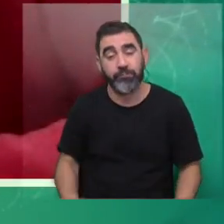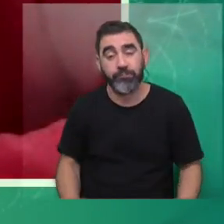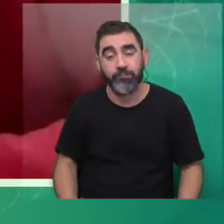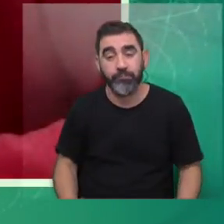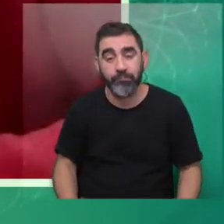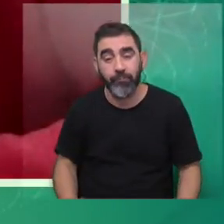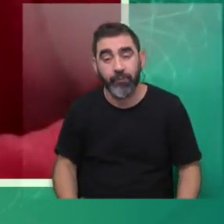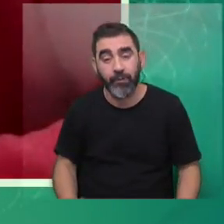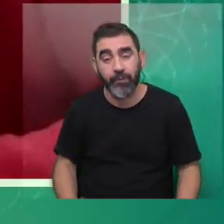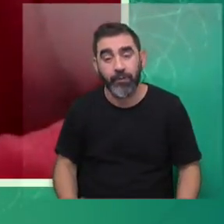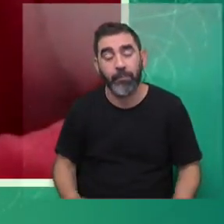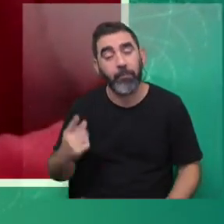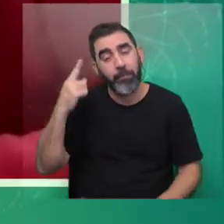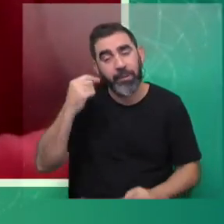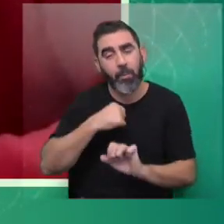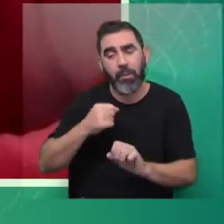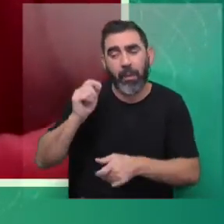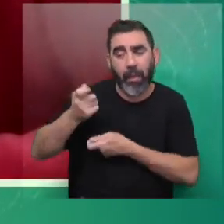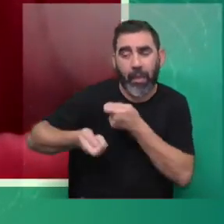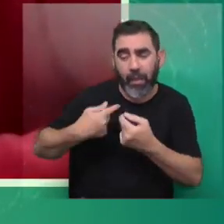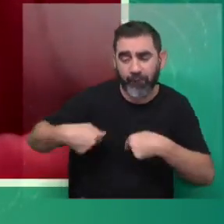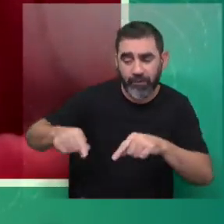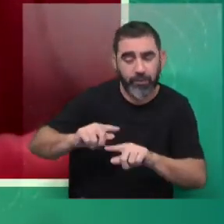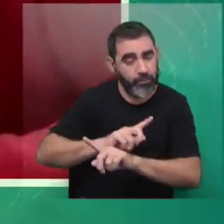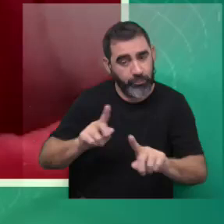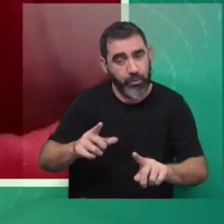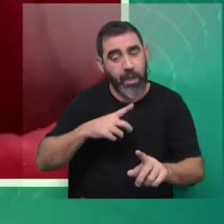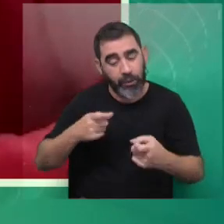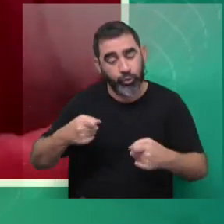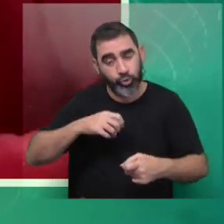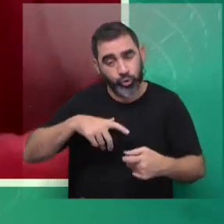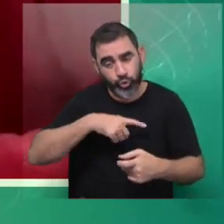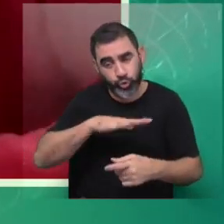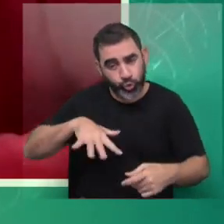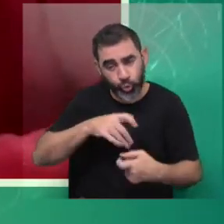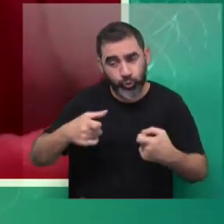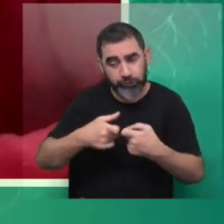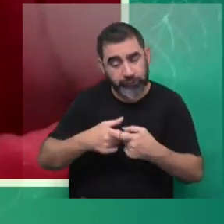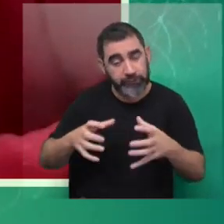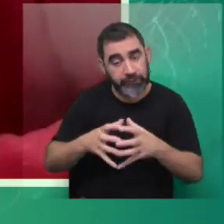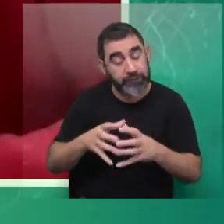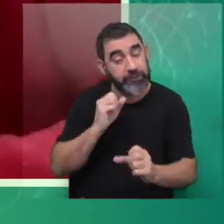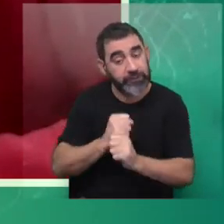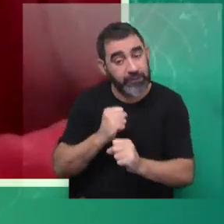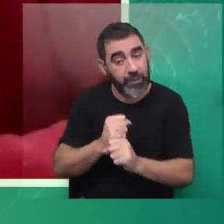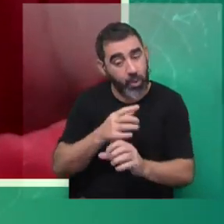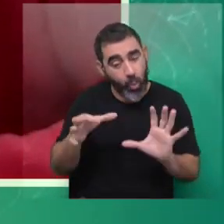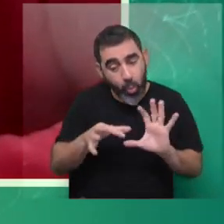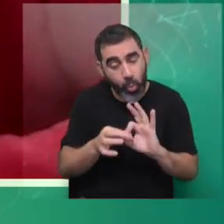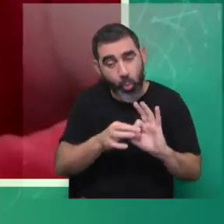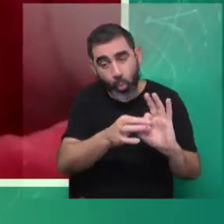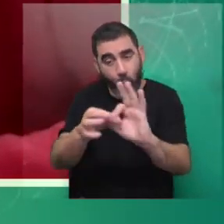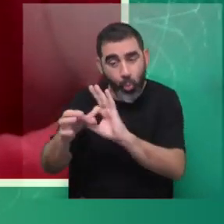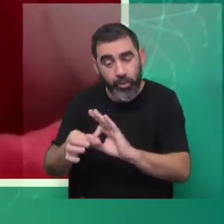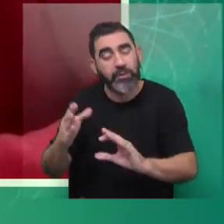que pueden llevarse tod por delante y no Acá hay una sociedad un grupo de trabajadores que está muy Unido y que